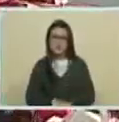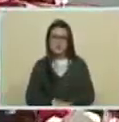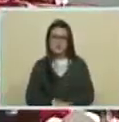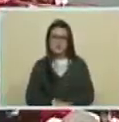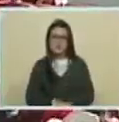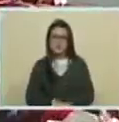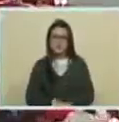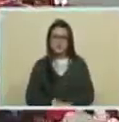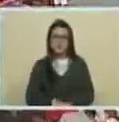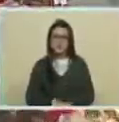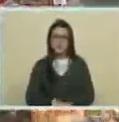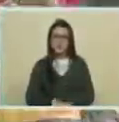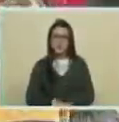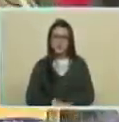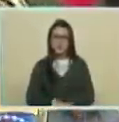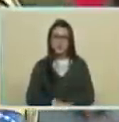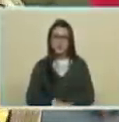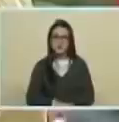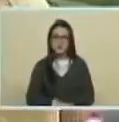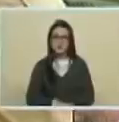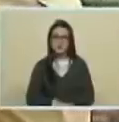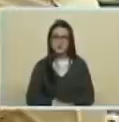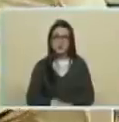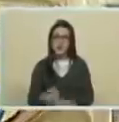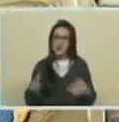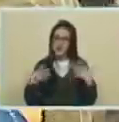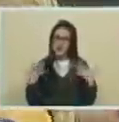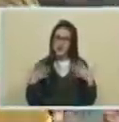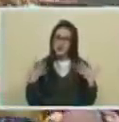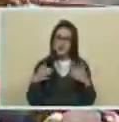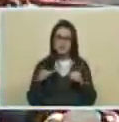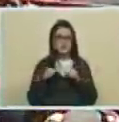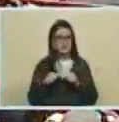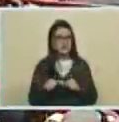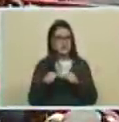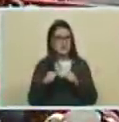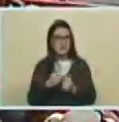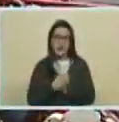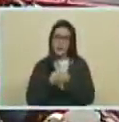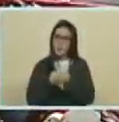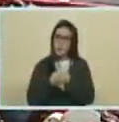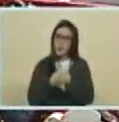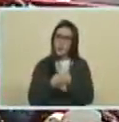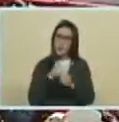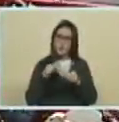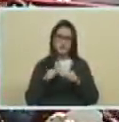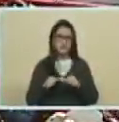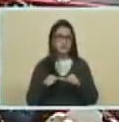Vamos a seguir con alegría, con amor.